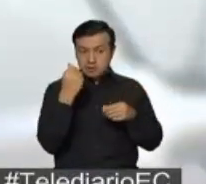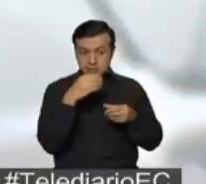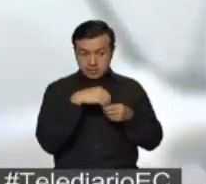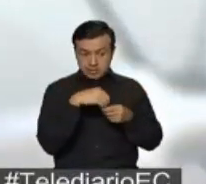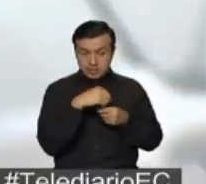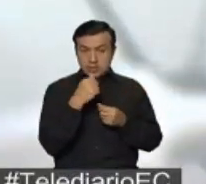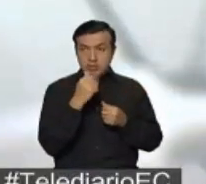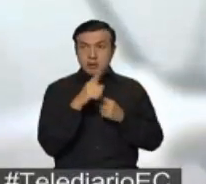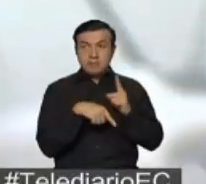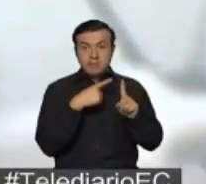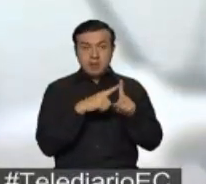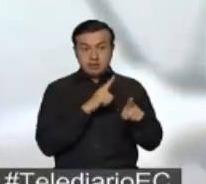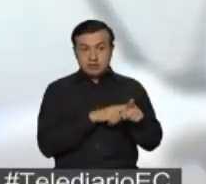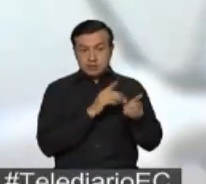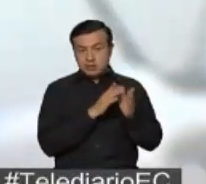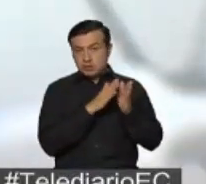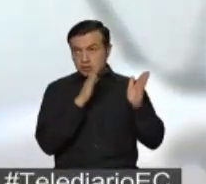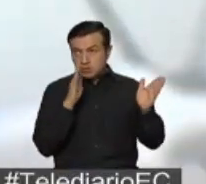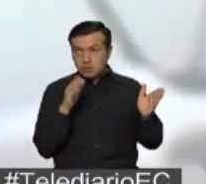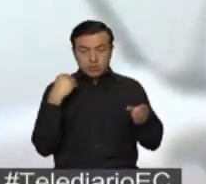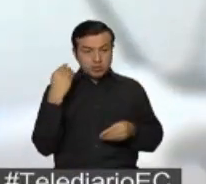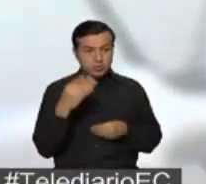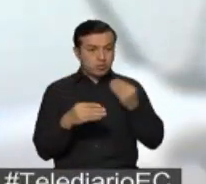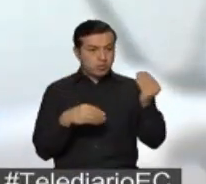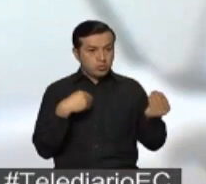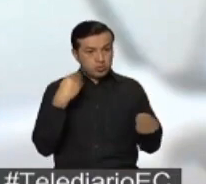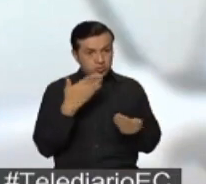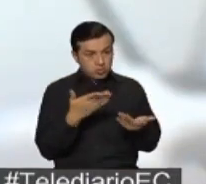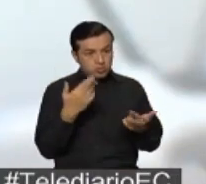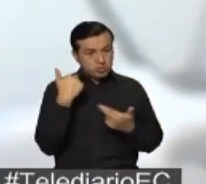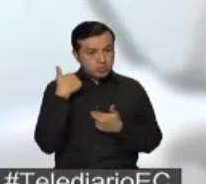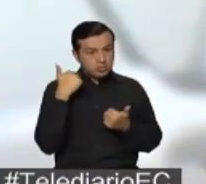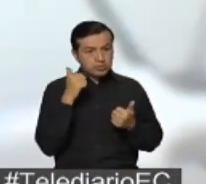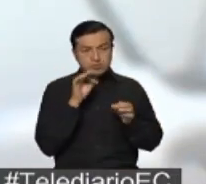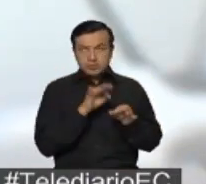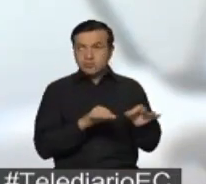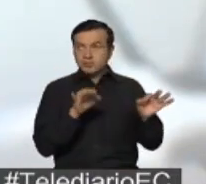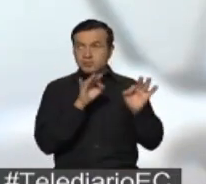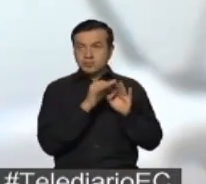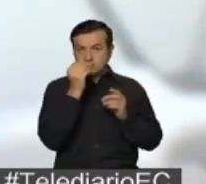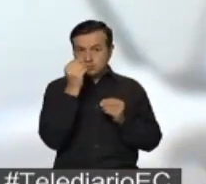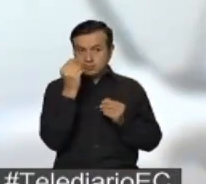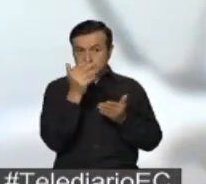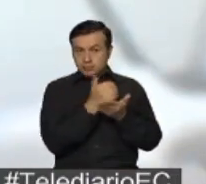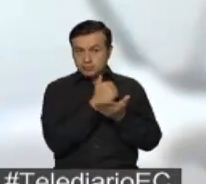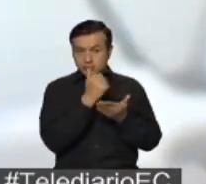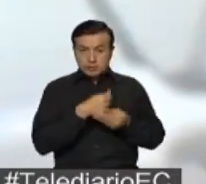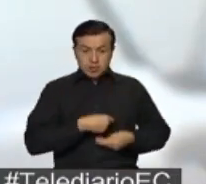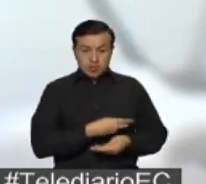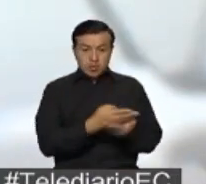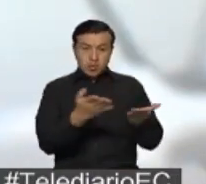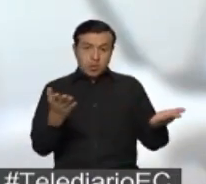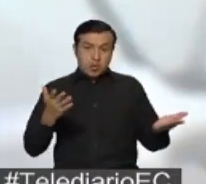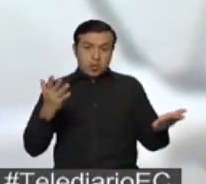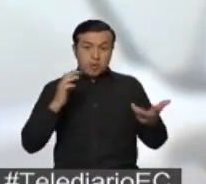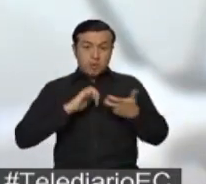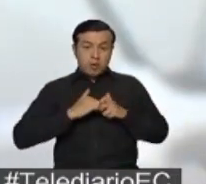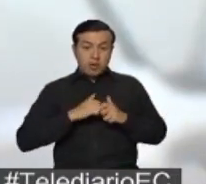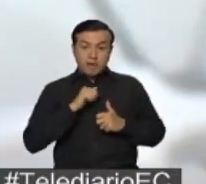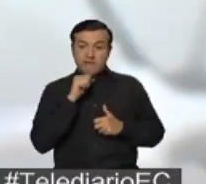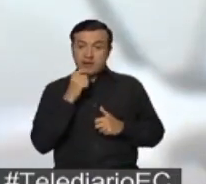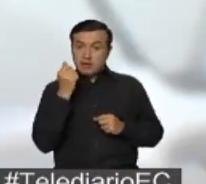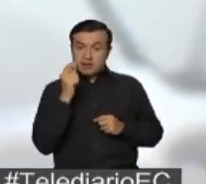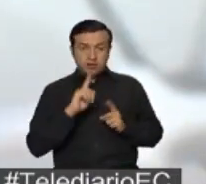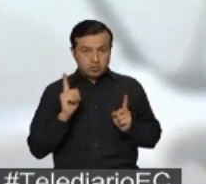durante más tiempo para poder colocar de una manera responsable estos recursos y que no tengan problemas de liquidez